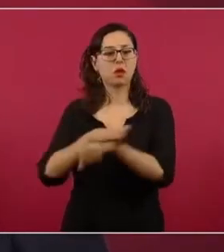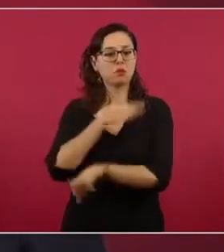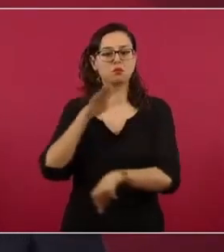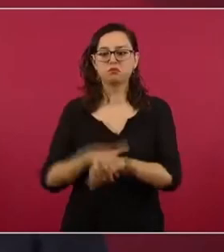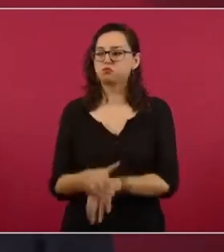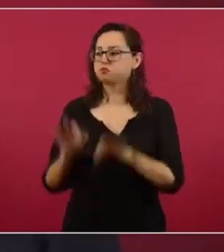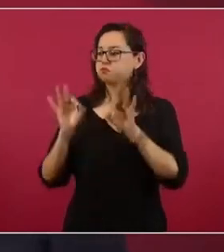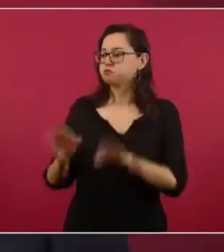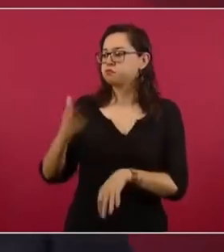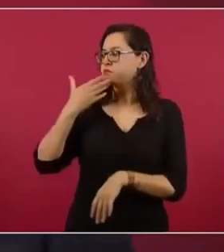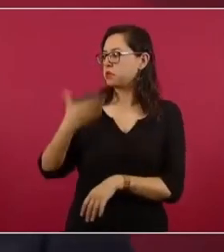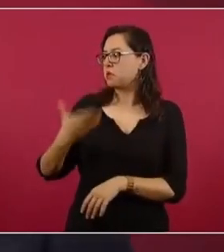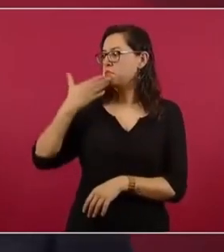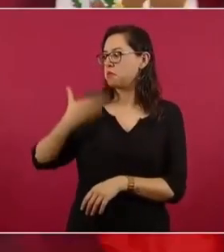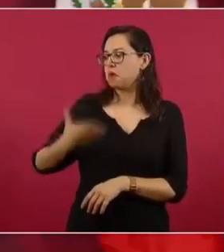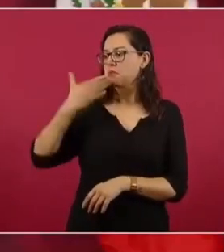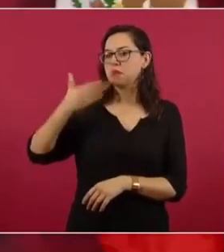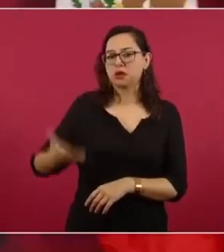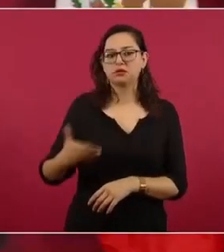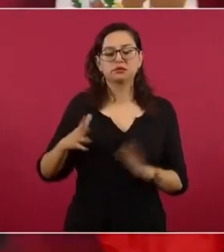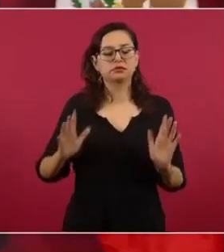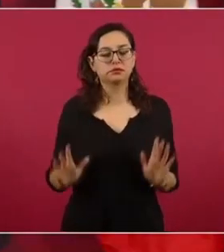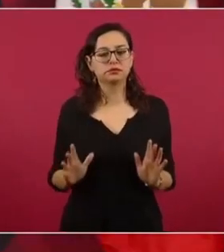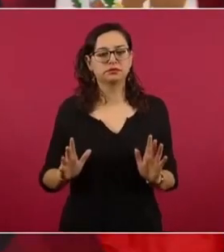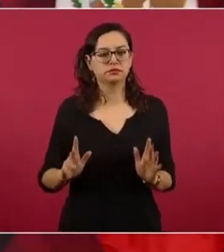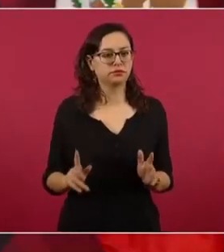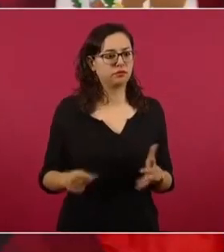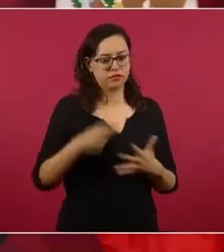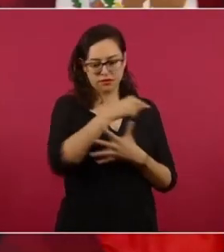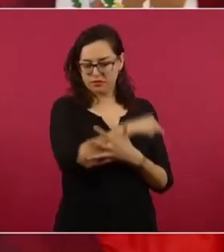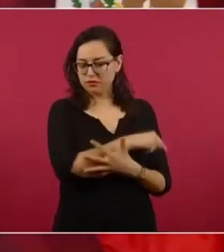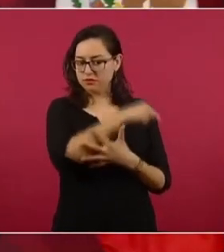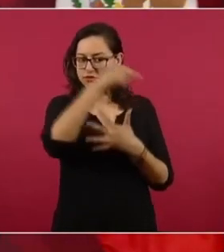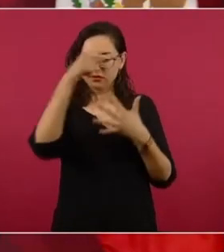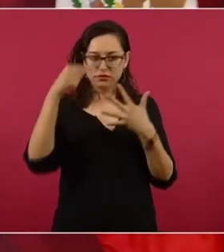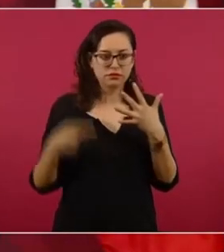No hay una encuesta, una,